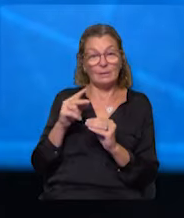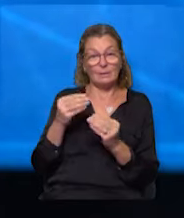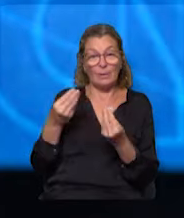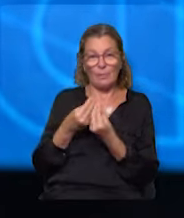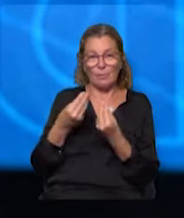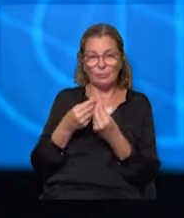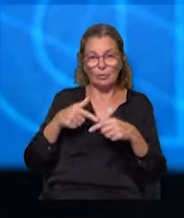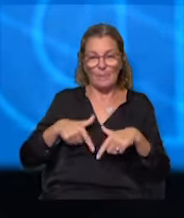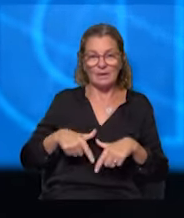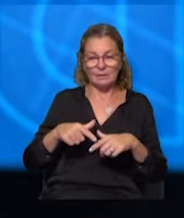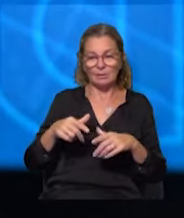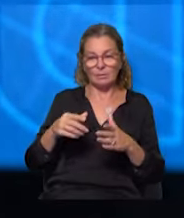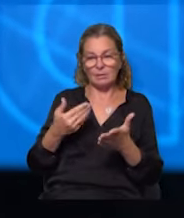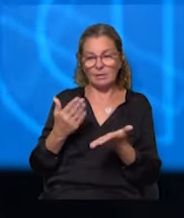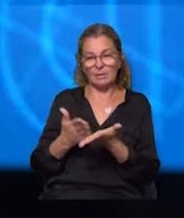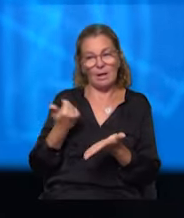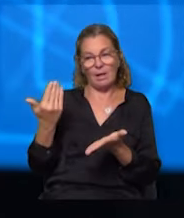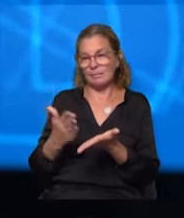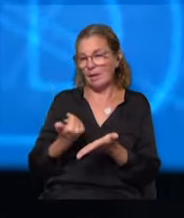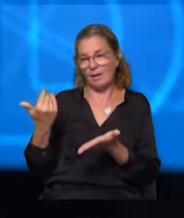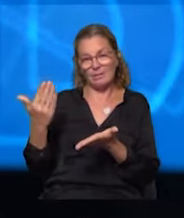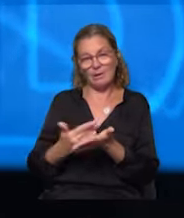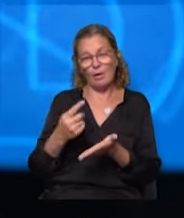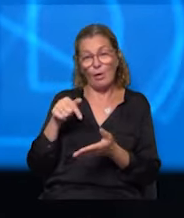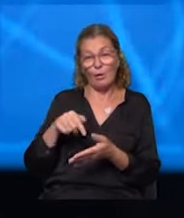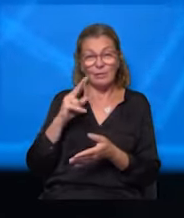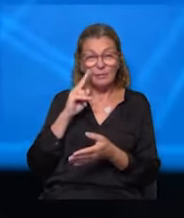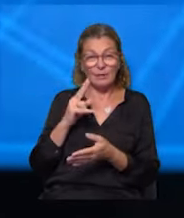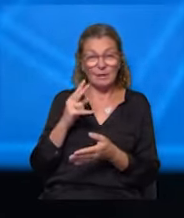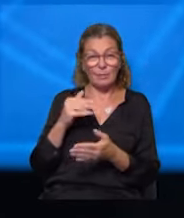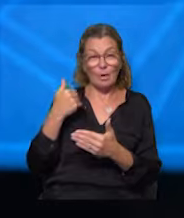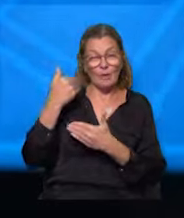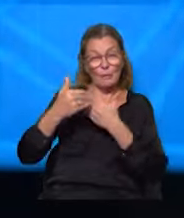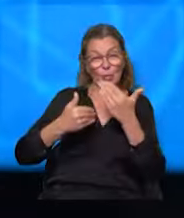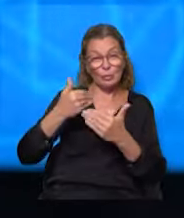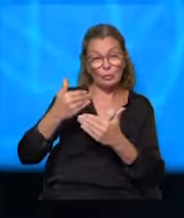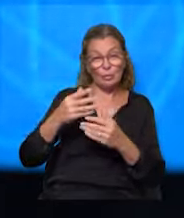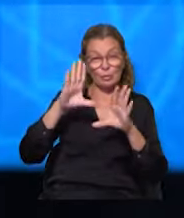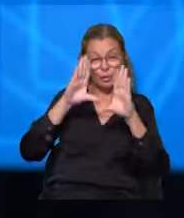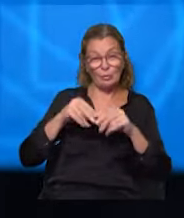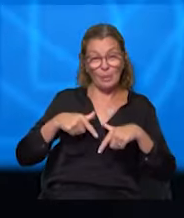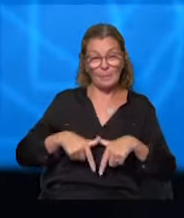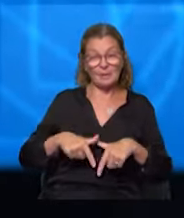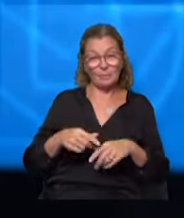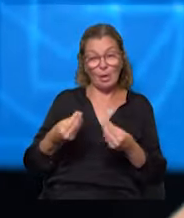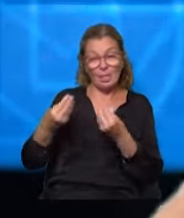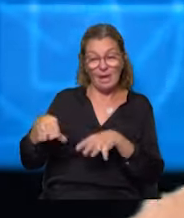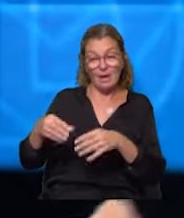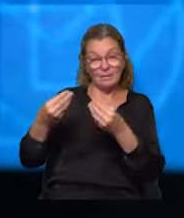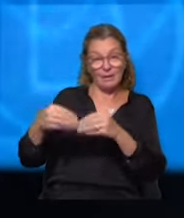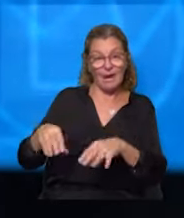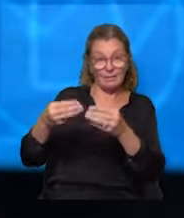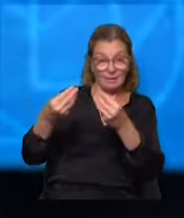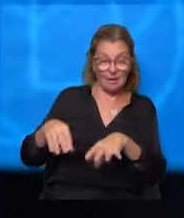de ministros que fueron cayendo no hoy si uno ve cómo cómo fue la evolución de todos los ministros que tuvieron que dejar su cargo En el